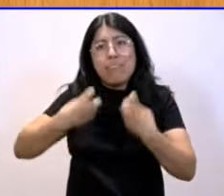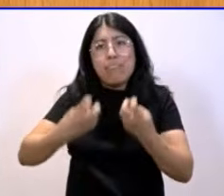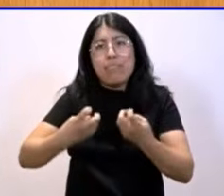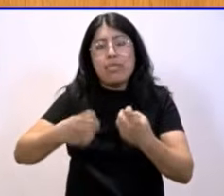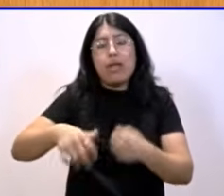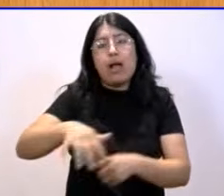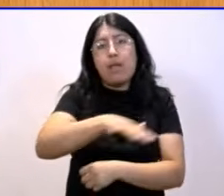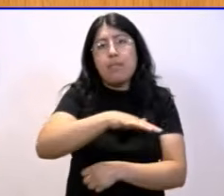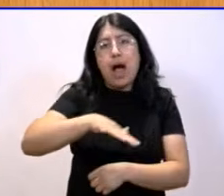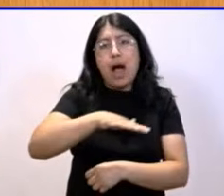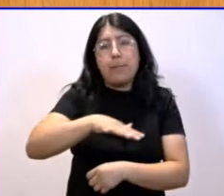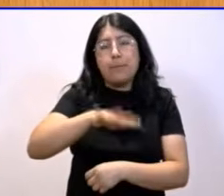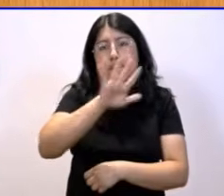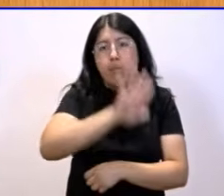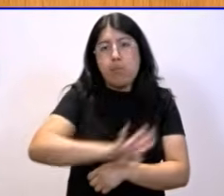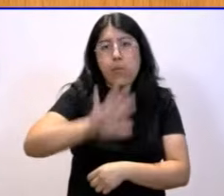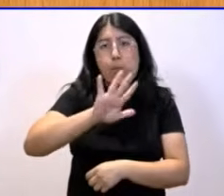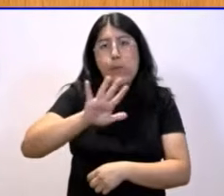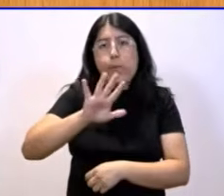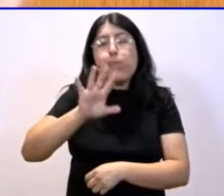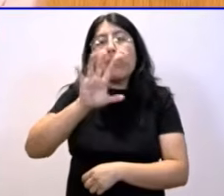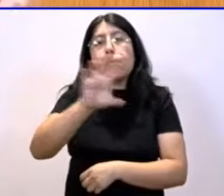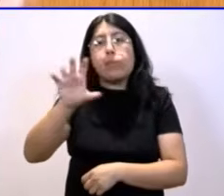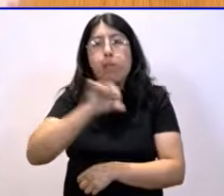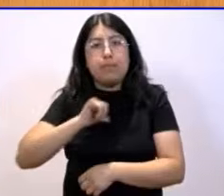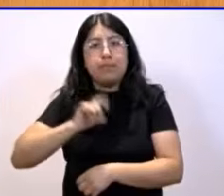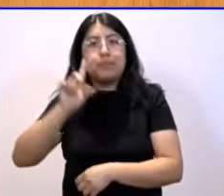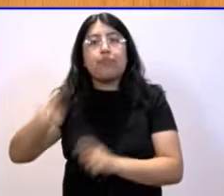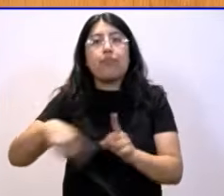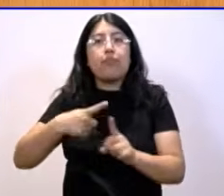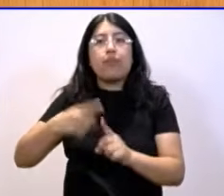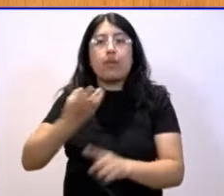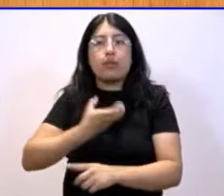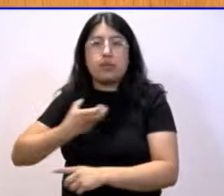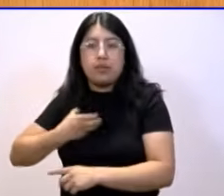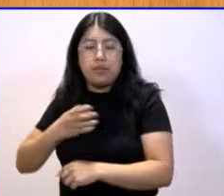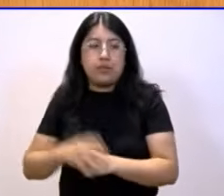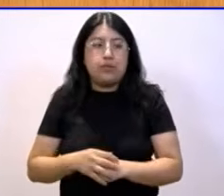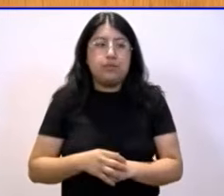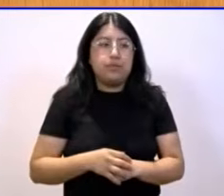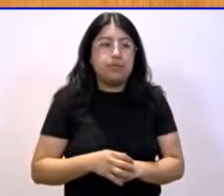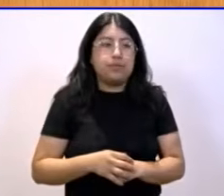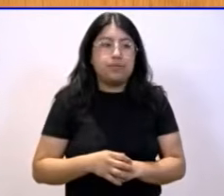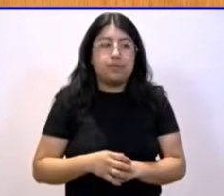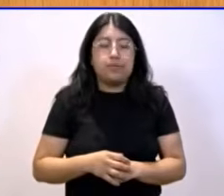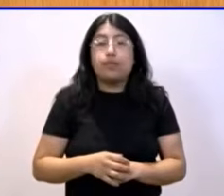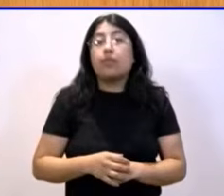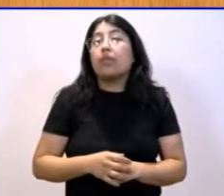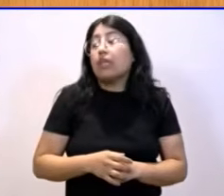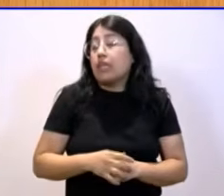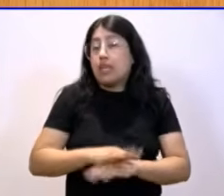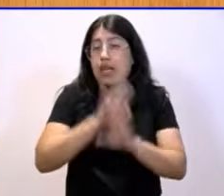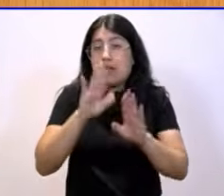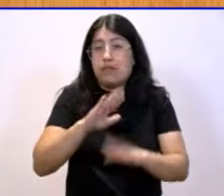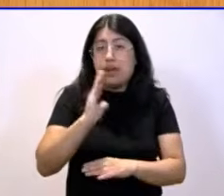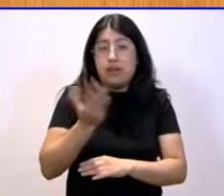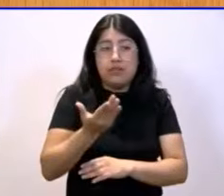en el ámbito autonómico e incluso en el ámbito de los ayuntamientos, ¿no? Tiene que ver, y esto es algo que incide directamente, no